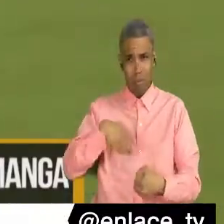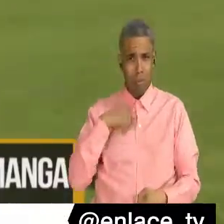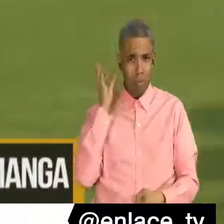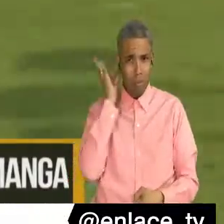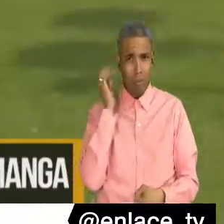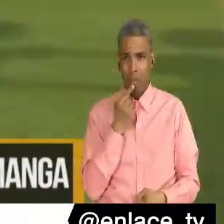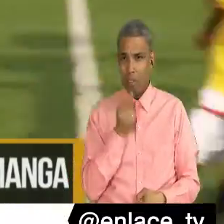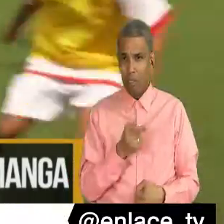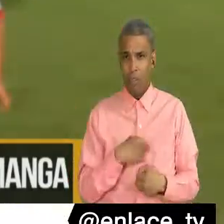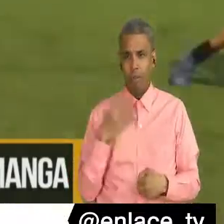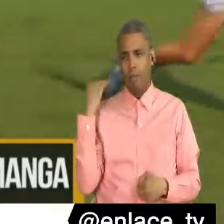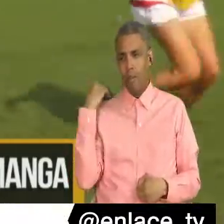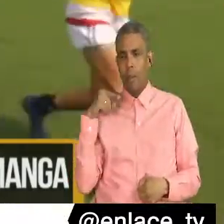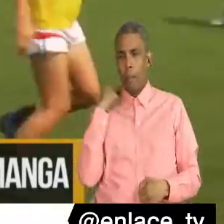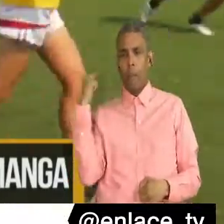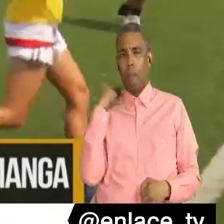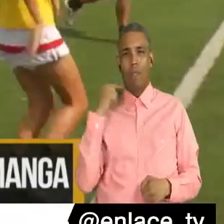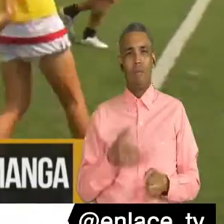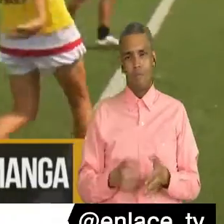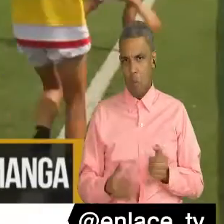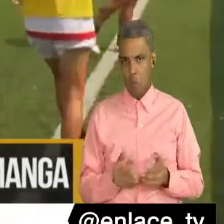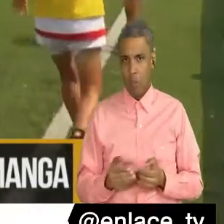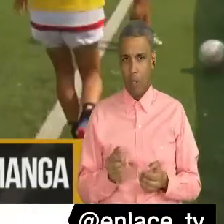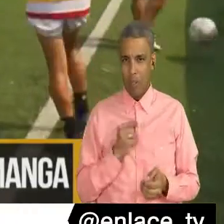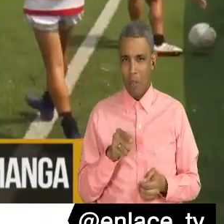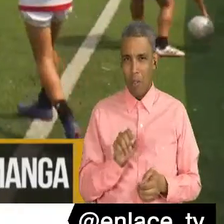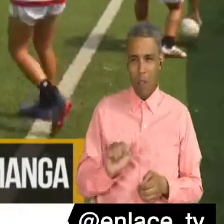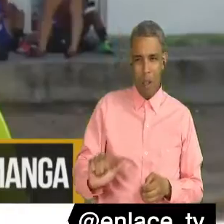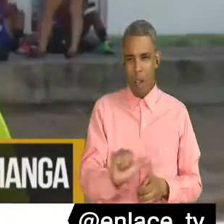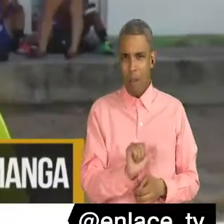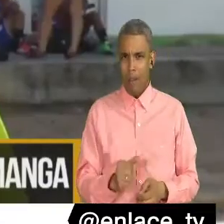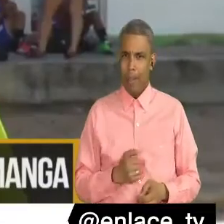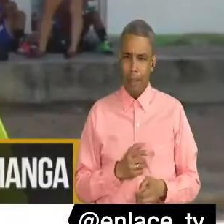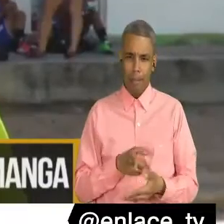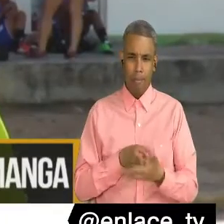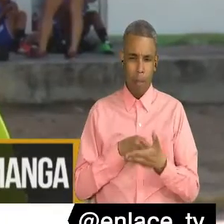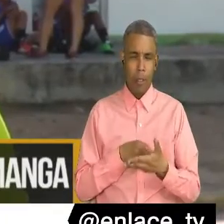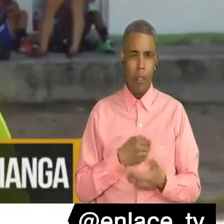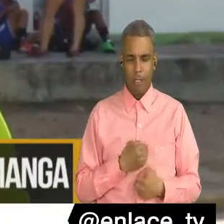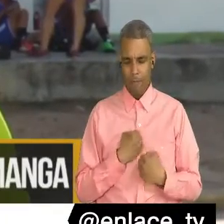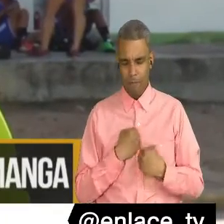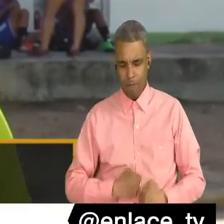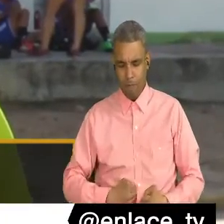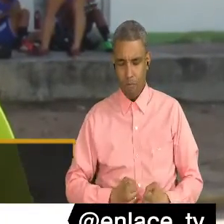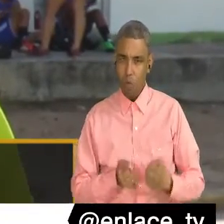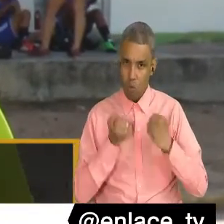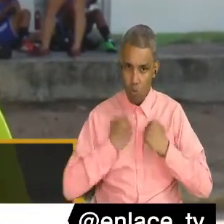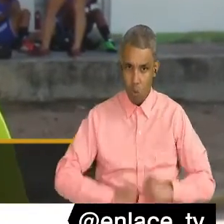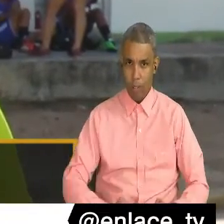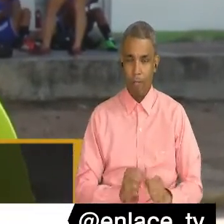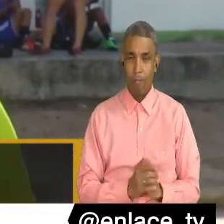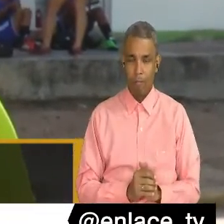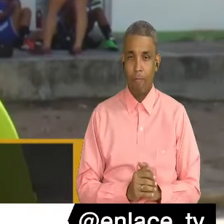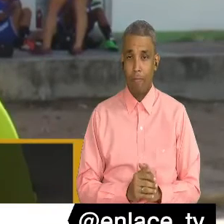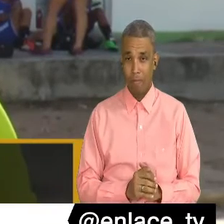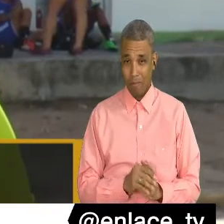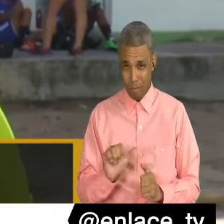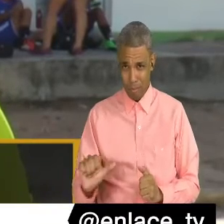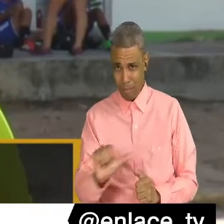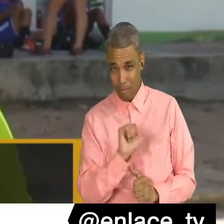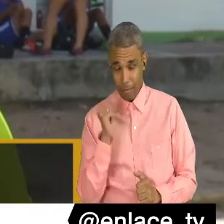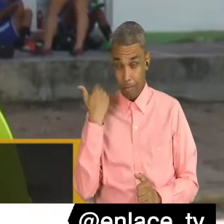logrado sumar puntos, el equipo está comprometido y dando su mejor esfuerzo. Bueno, el equipo está obviamente tranquilo, conscientes de que esto es un